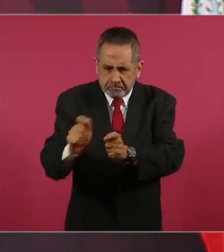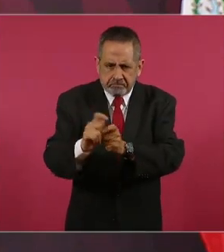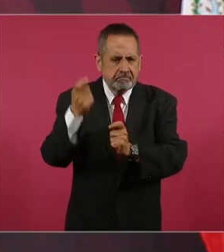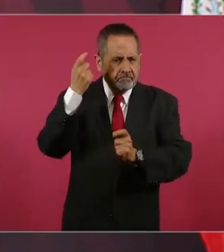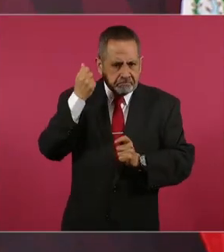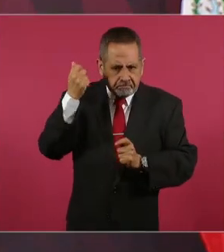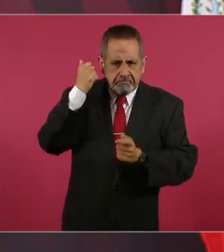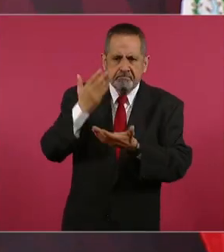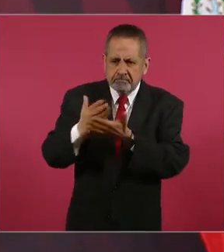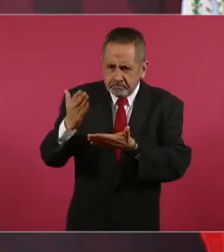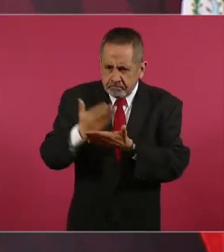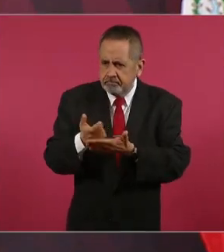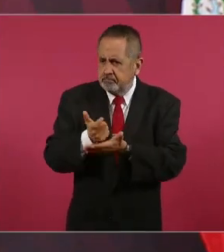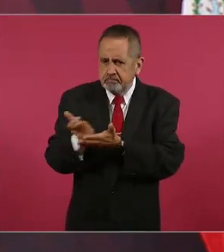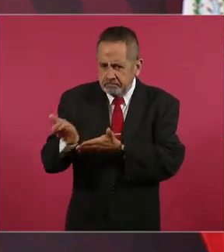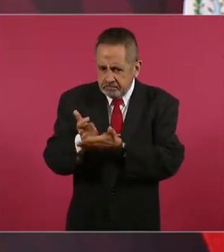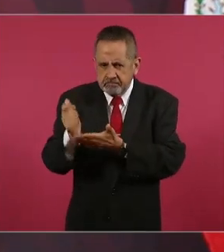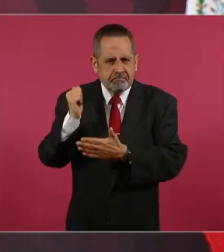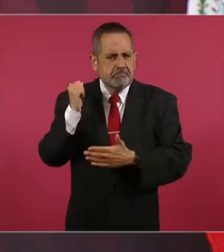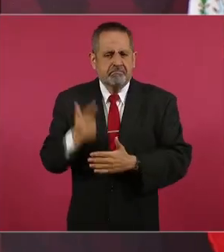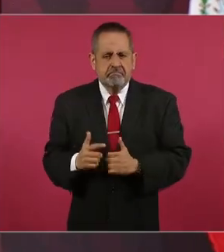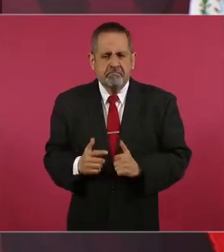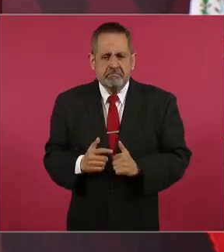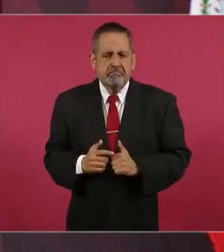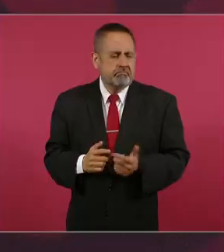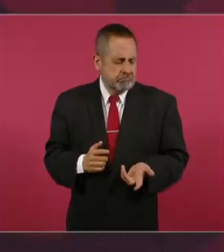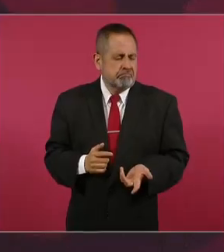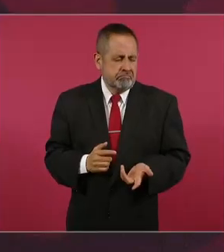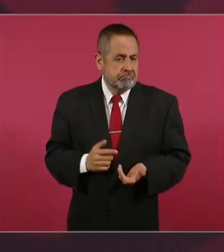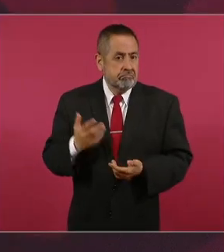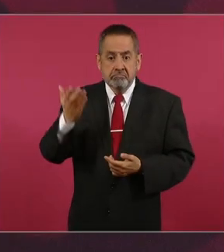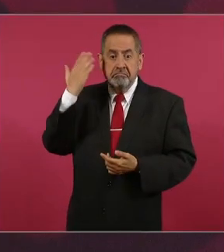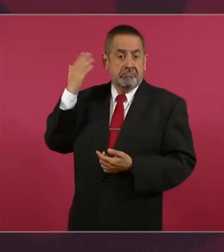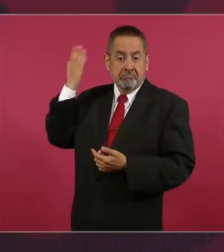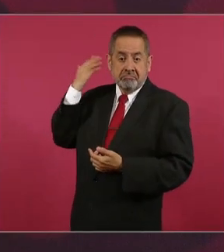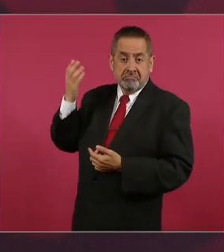Eso nunca había sucedido.